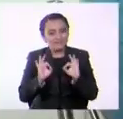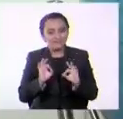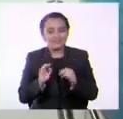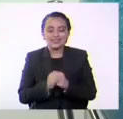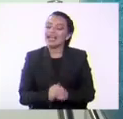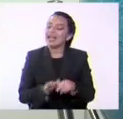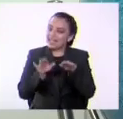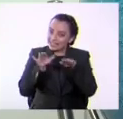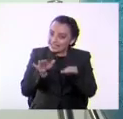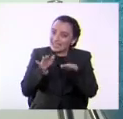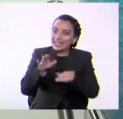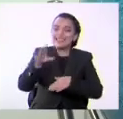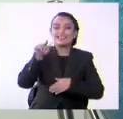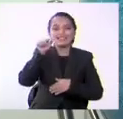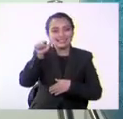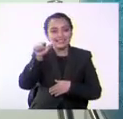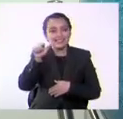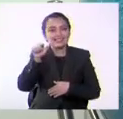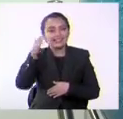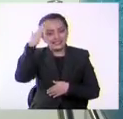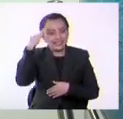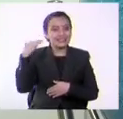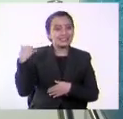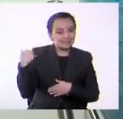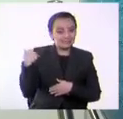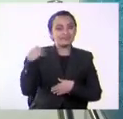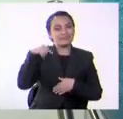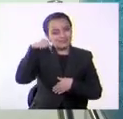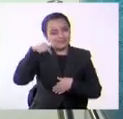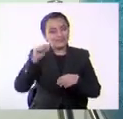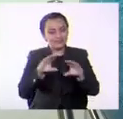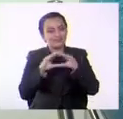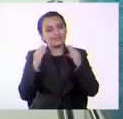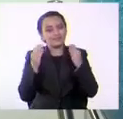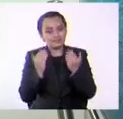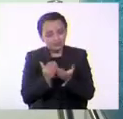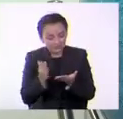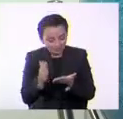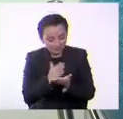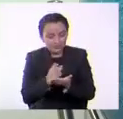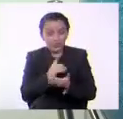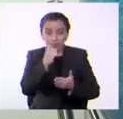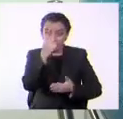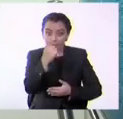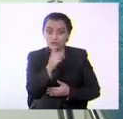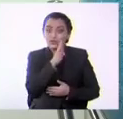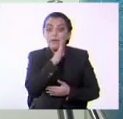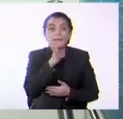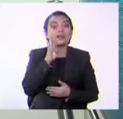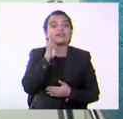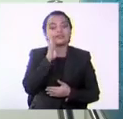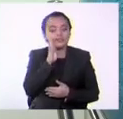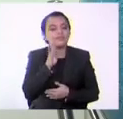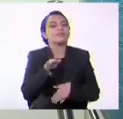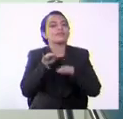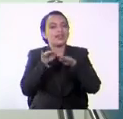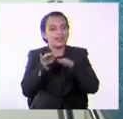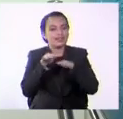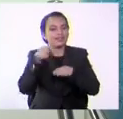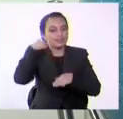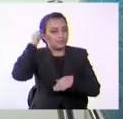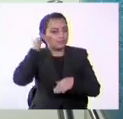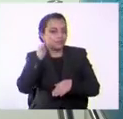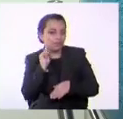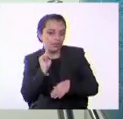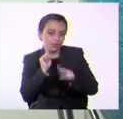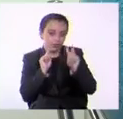nuevamente en esta clase de estudios sociales para las personas de bachillerato. Gracias a Federico y también al economista José Luis Magaña por